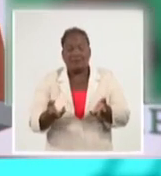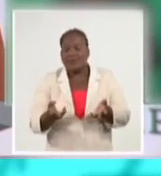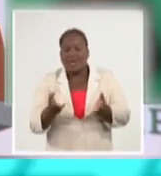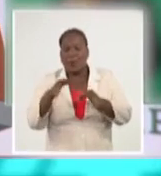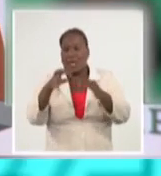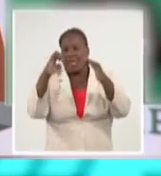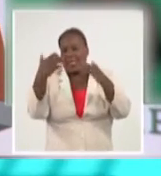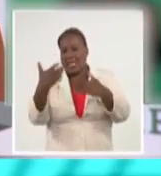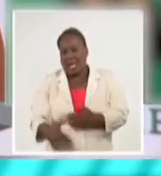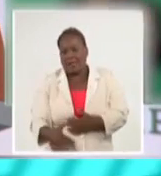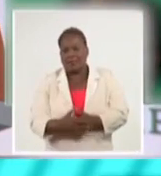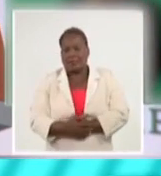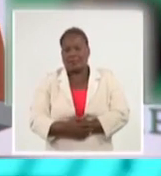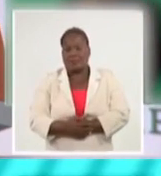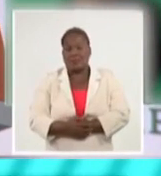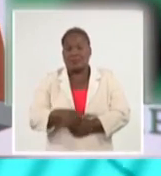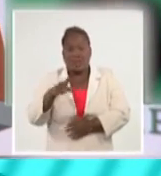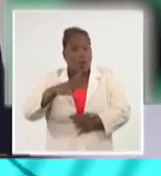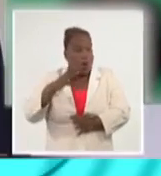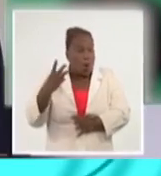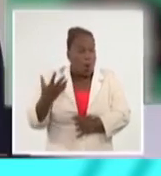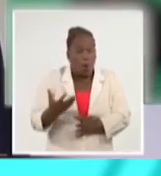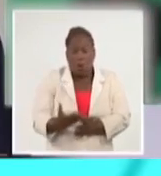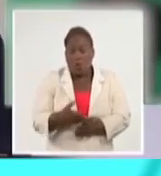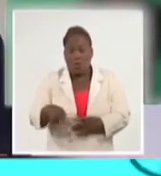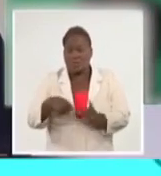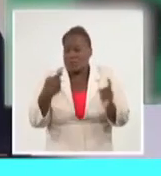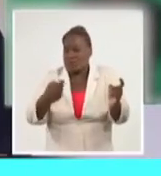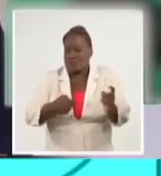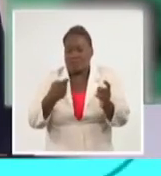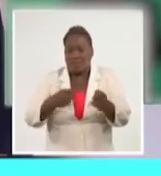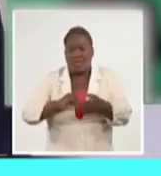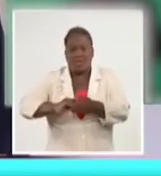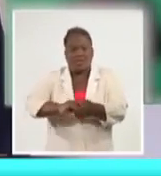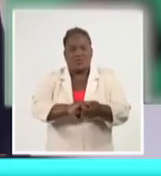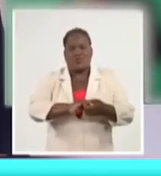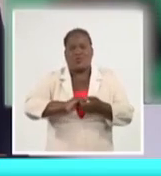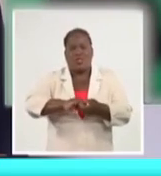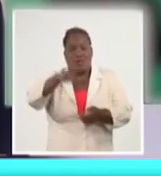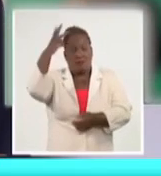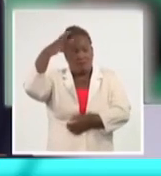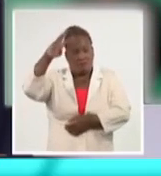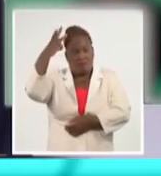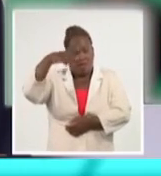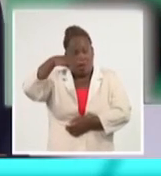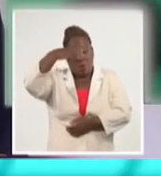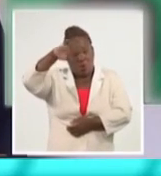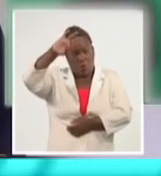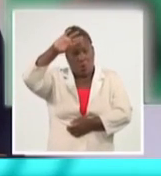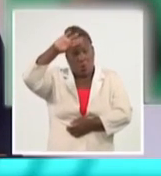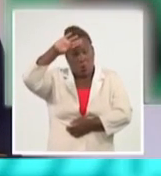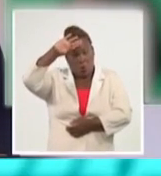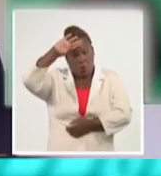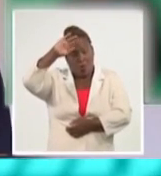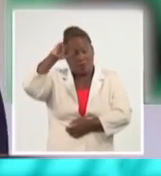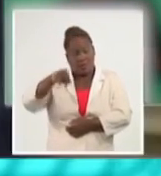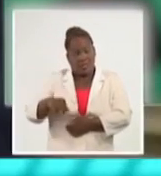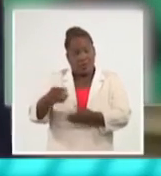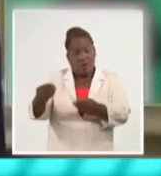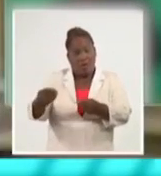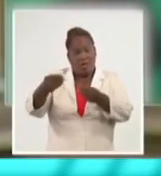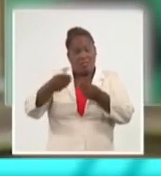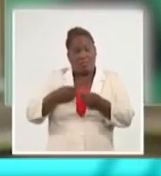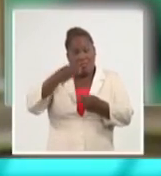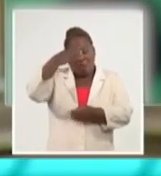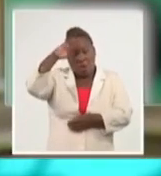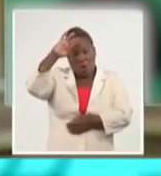éticos. Bajo el fuego de esa guerra total, la solidaridad de México con Cuba ha despertado en nuestro pueblo una